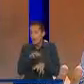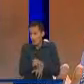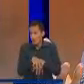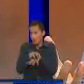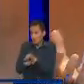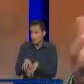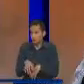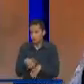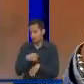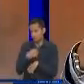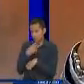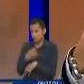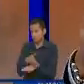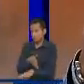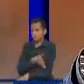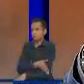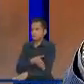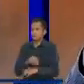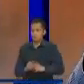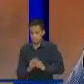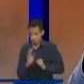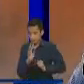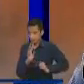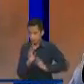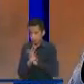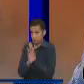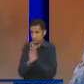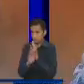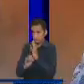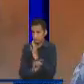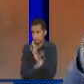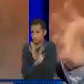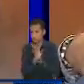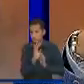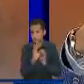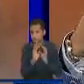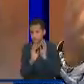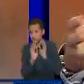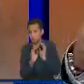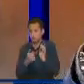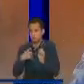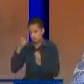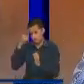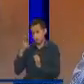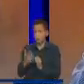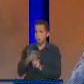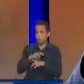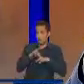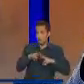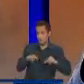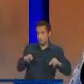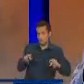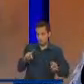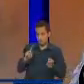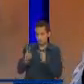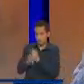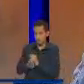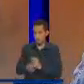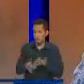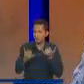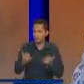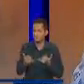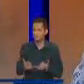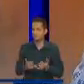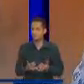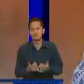se ha dicho que estas plantas que alguna vez se crearon iban a reemplazar a las plantas naturales, etcétera. Pero ahora